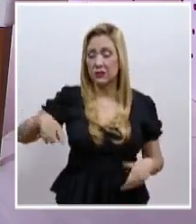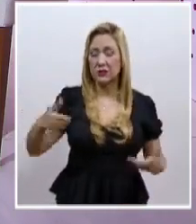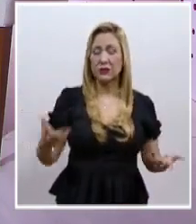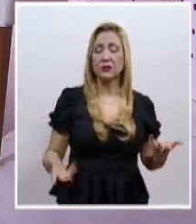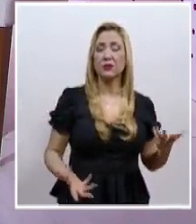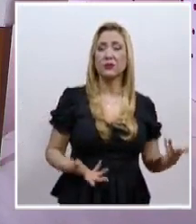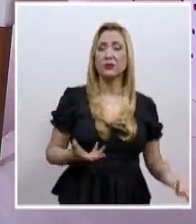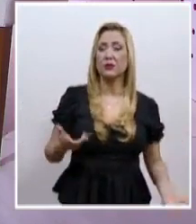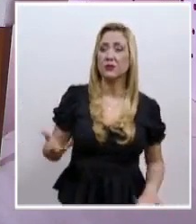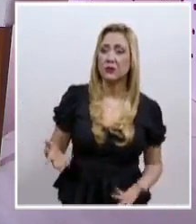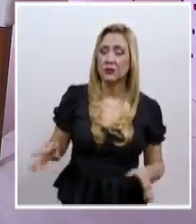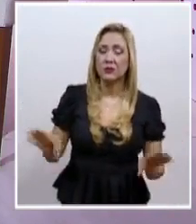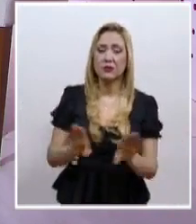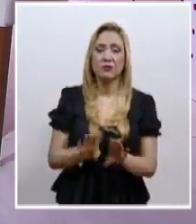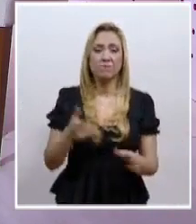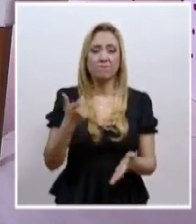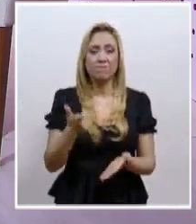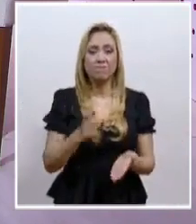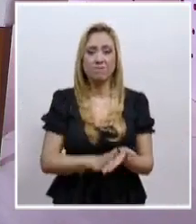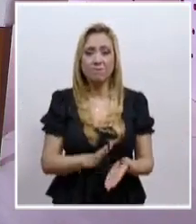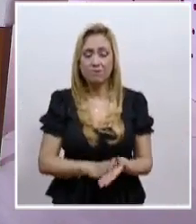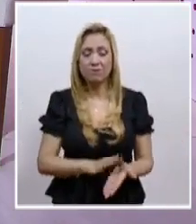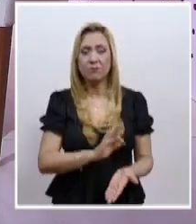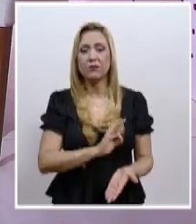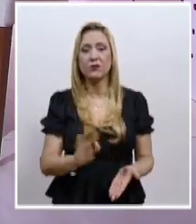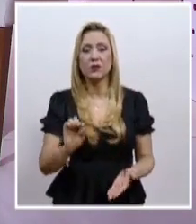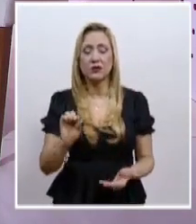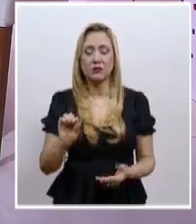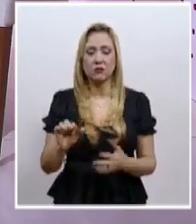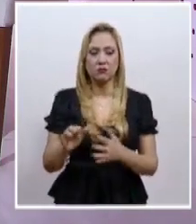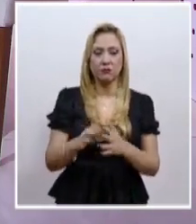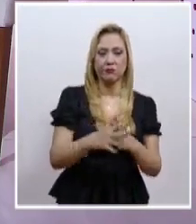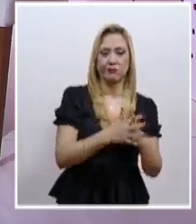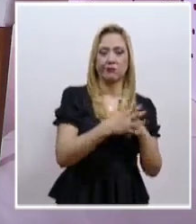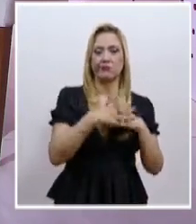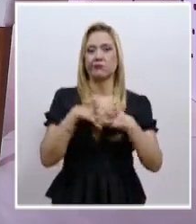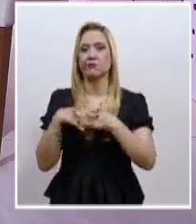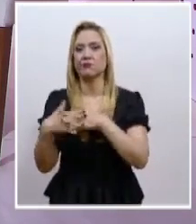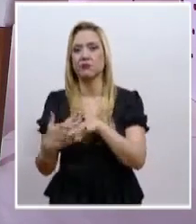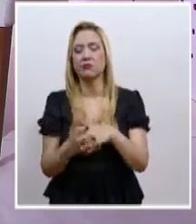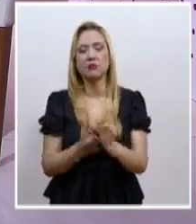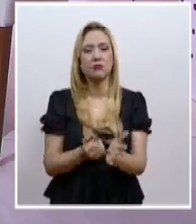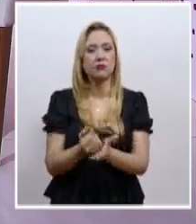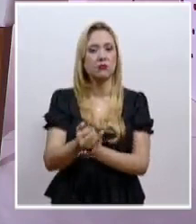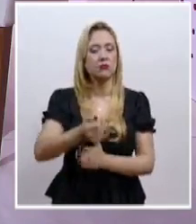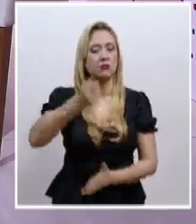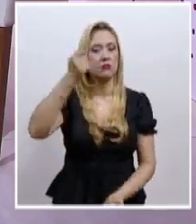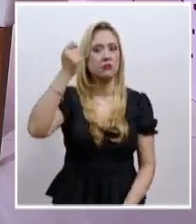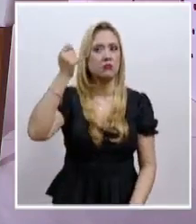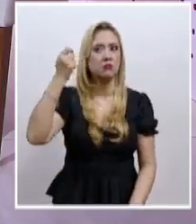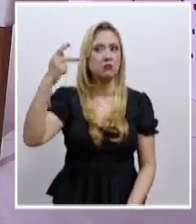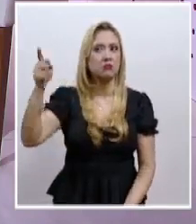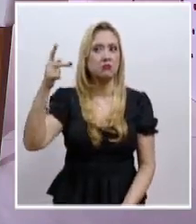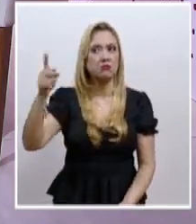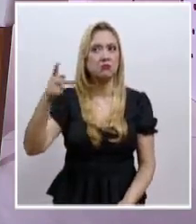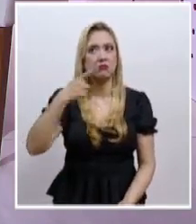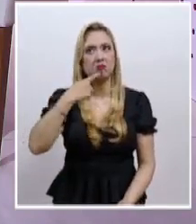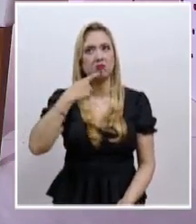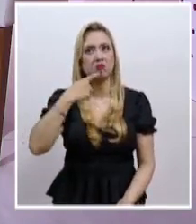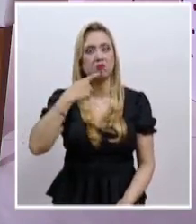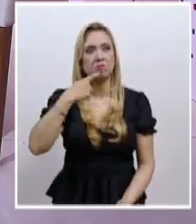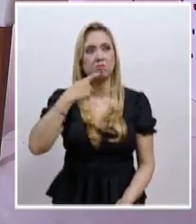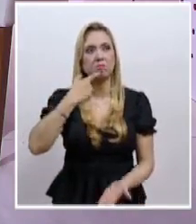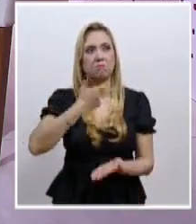están creando valor en la economía y puede distorsionar sus decisiones para crear ese valor.